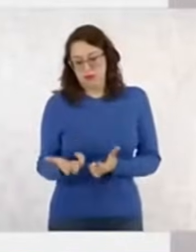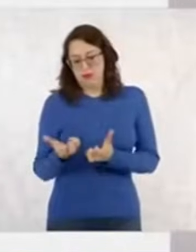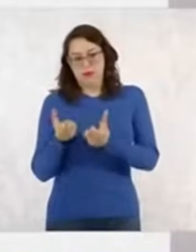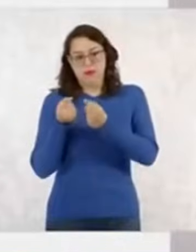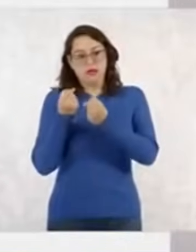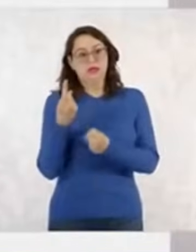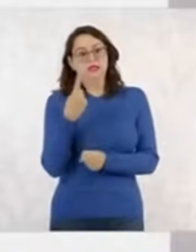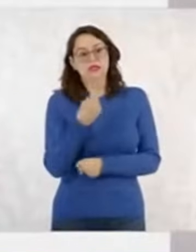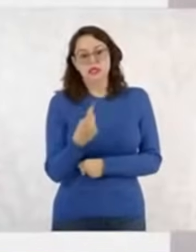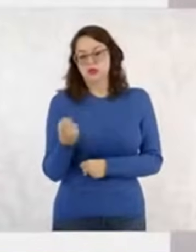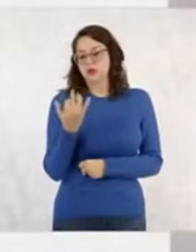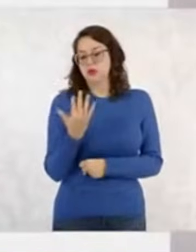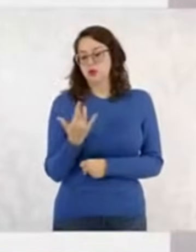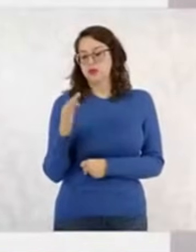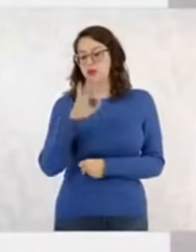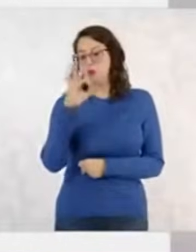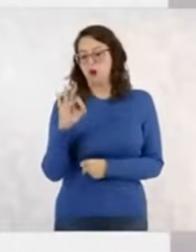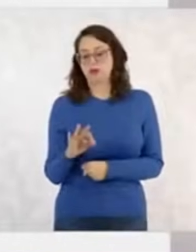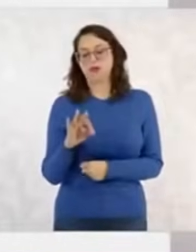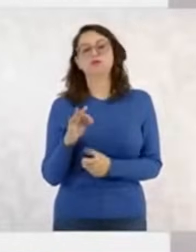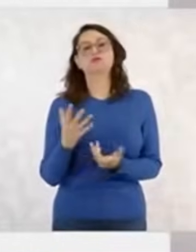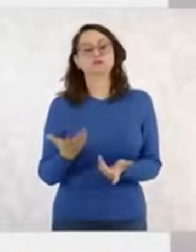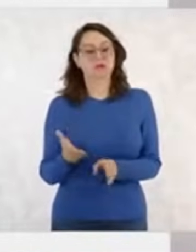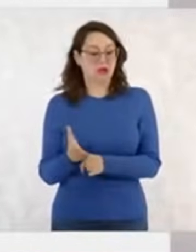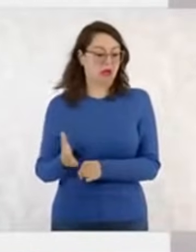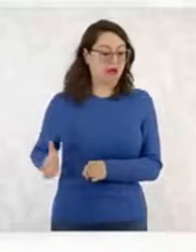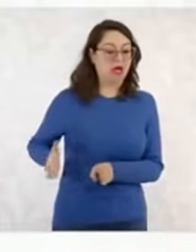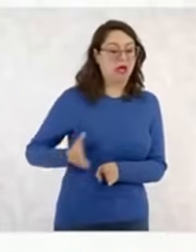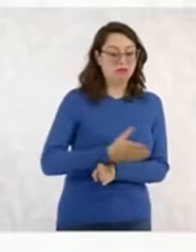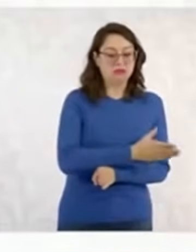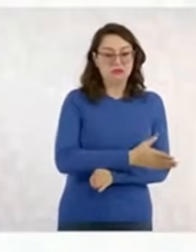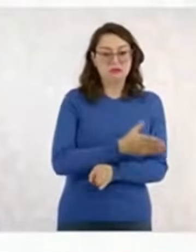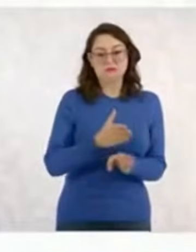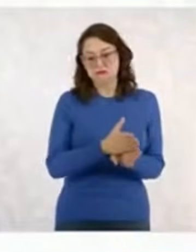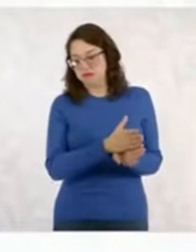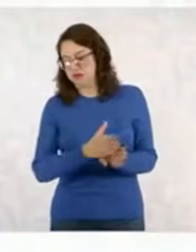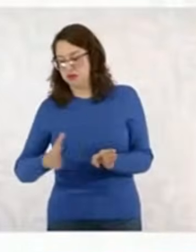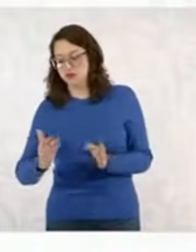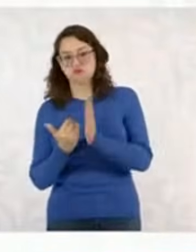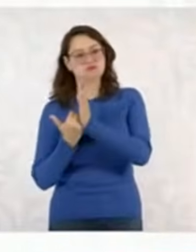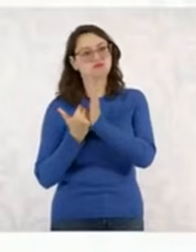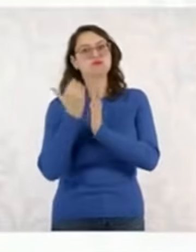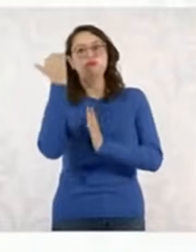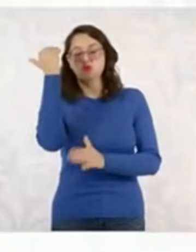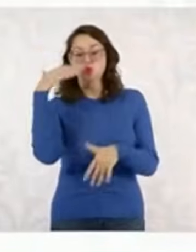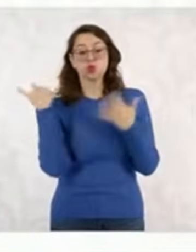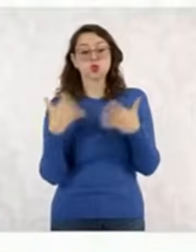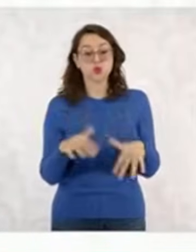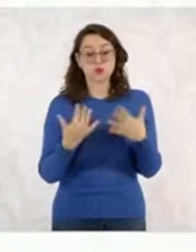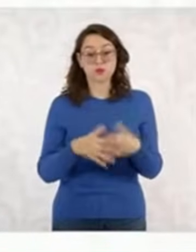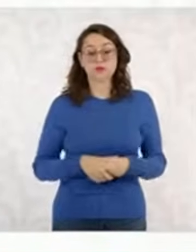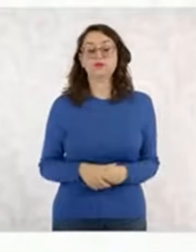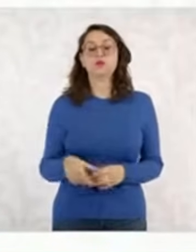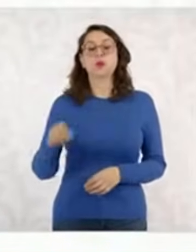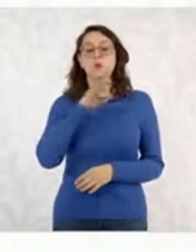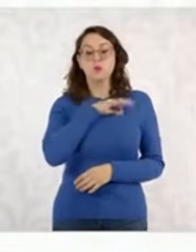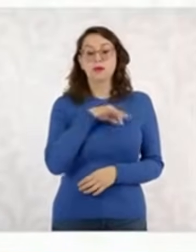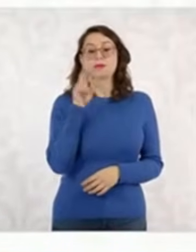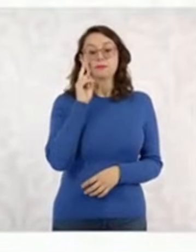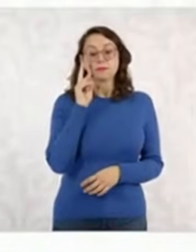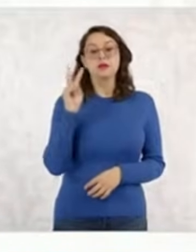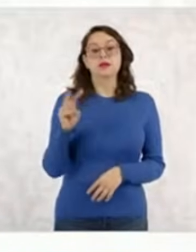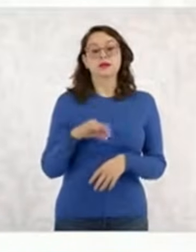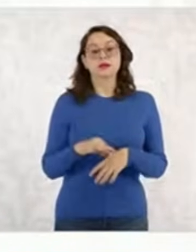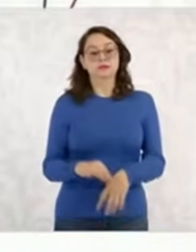154.2% de su poder adquisitivo durante los gobiernos de la transformación. En términos reales, se trata del